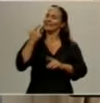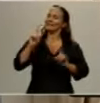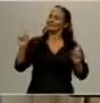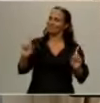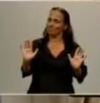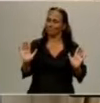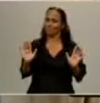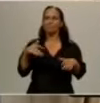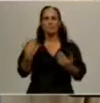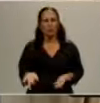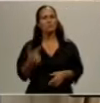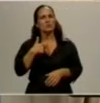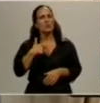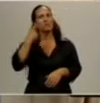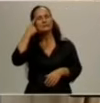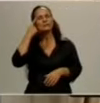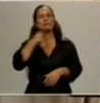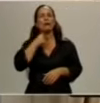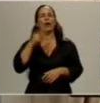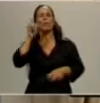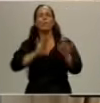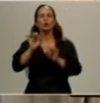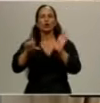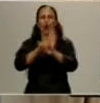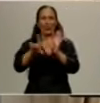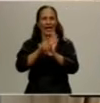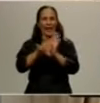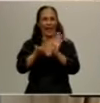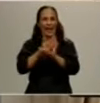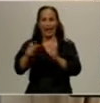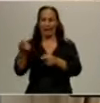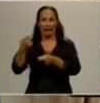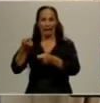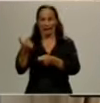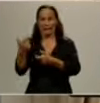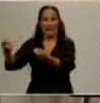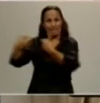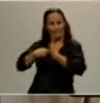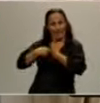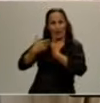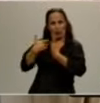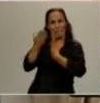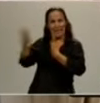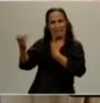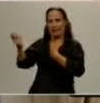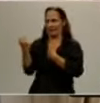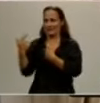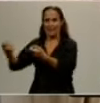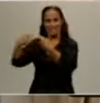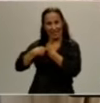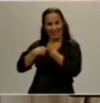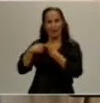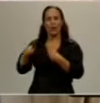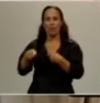elaboración de un proyecto de ley que me acaban de entregar. Yo este proyecto